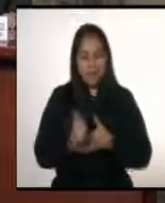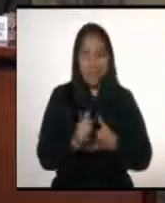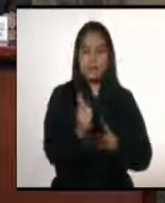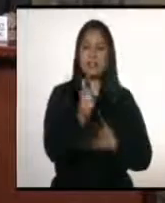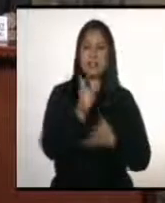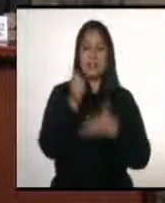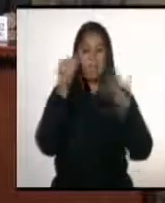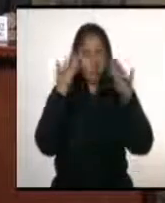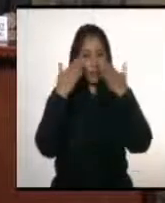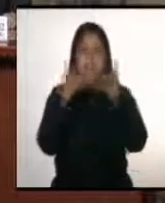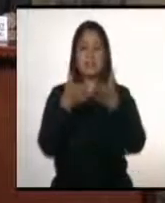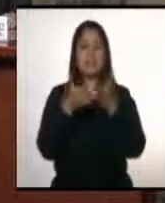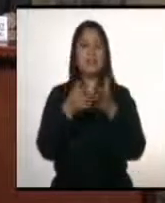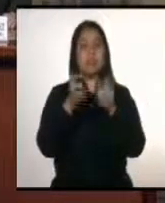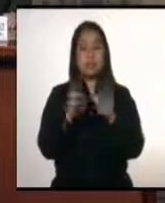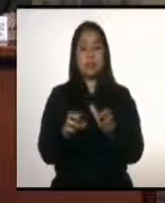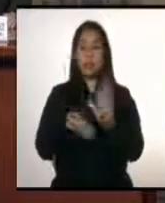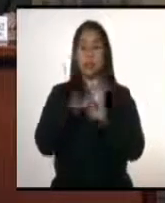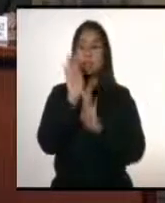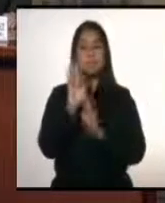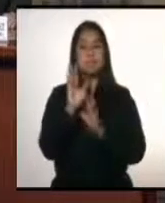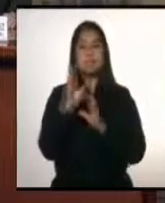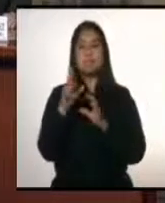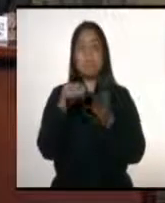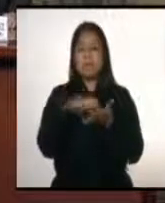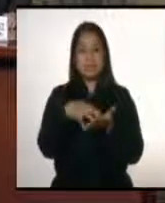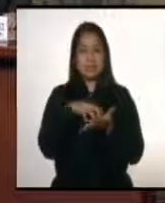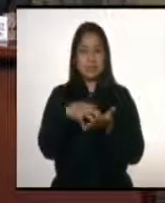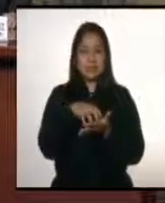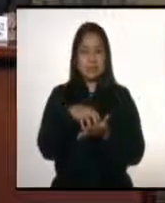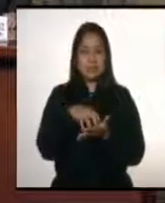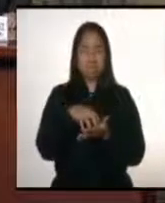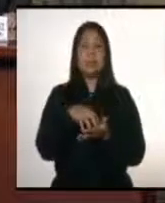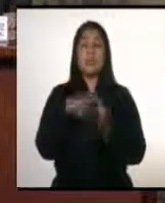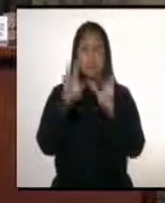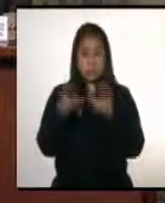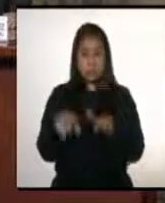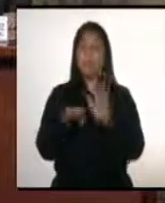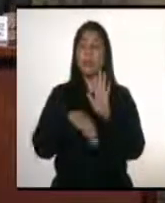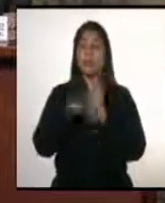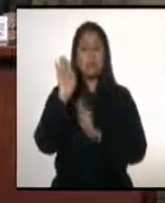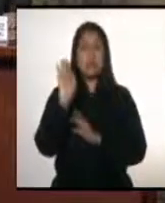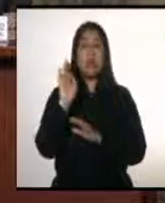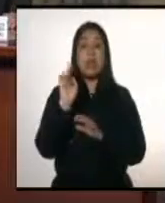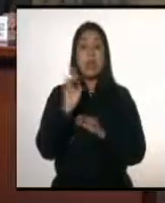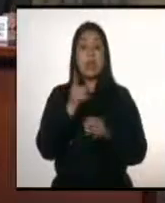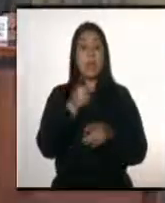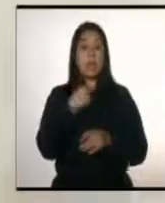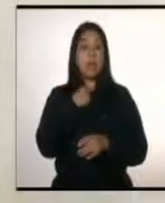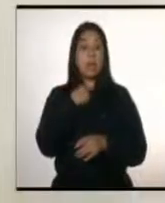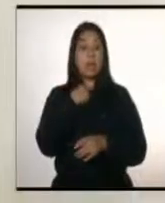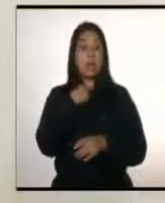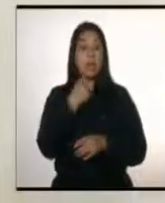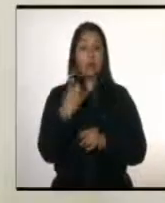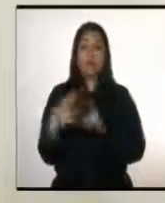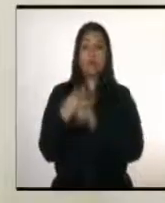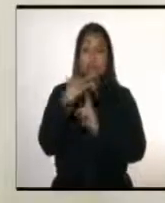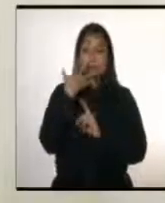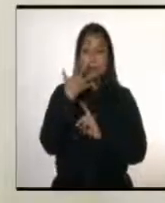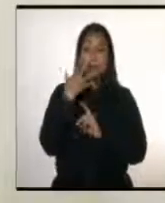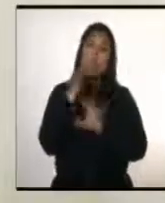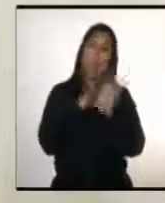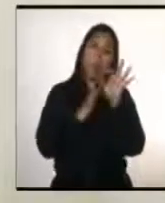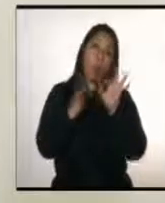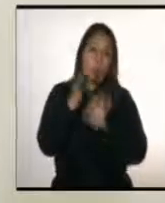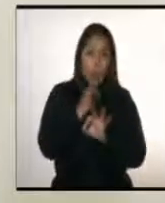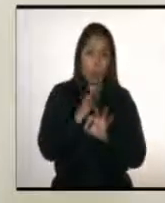los más vulnerables y a las personas que están en grave riesgo, no solo de contraer la enfermedad, sino aquellas personas que viviendo